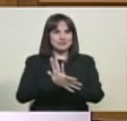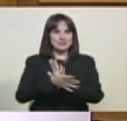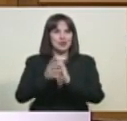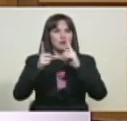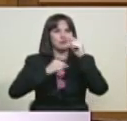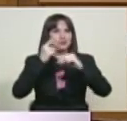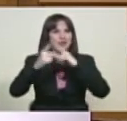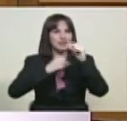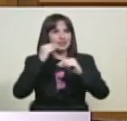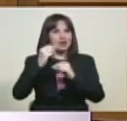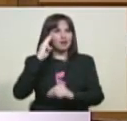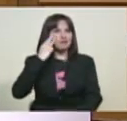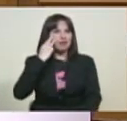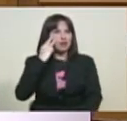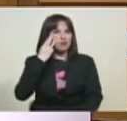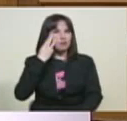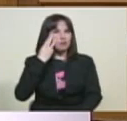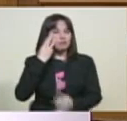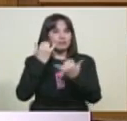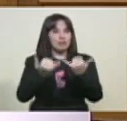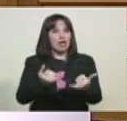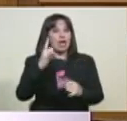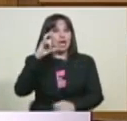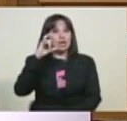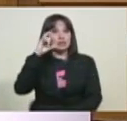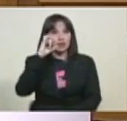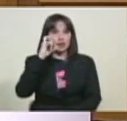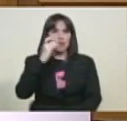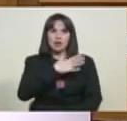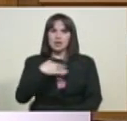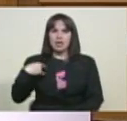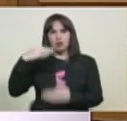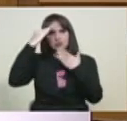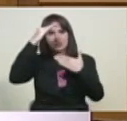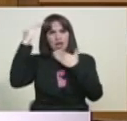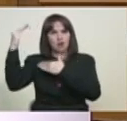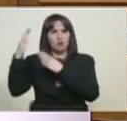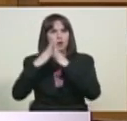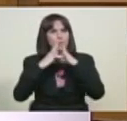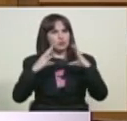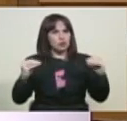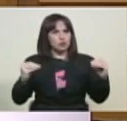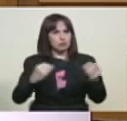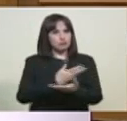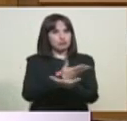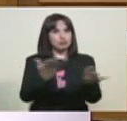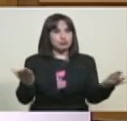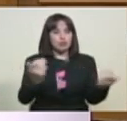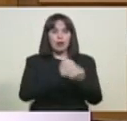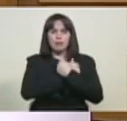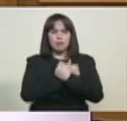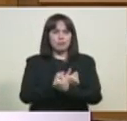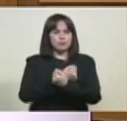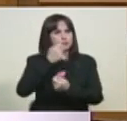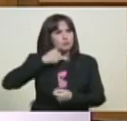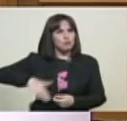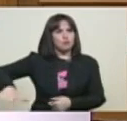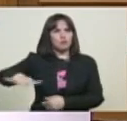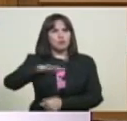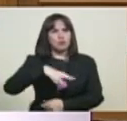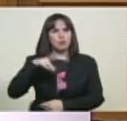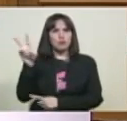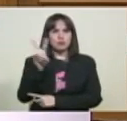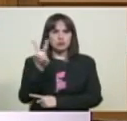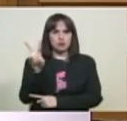Twitter, Facebook Live, Instagram. Quiero enviarle un gran saludo a nuestro amado pueblo